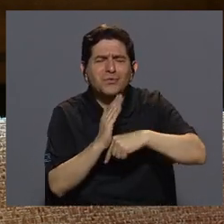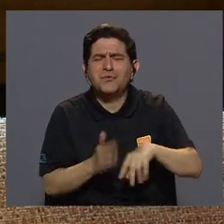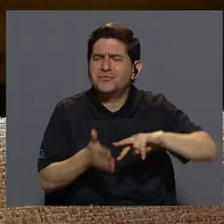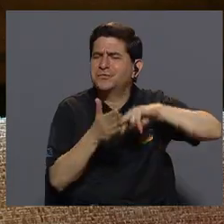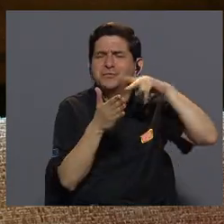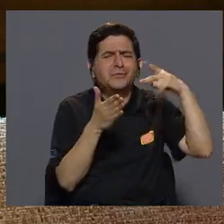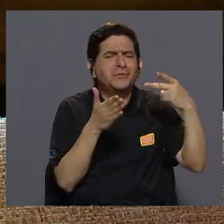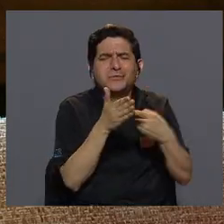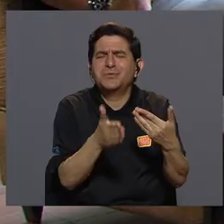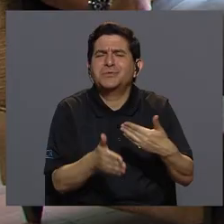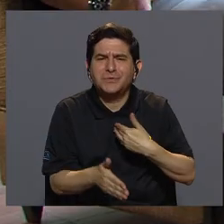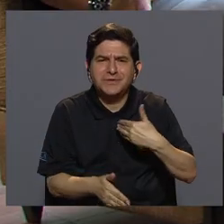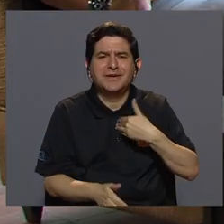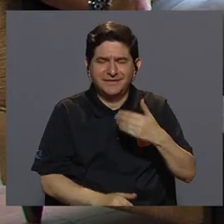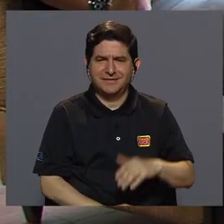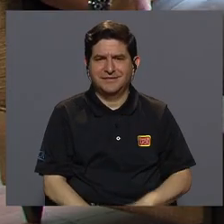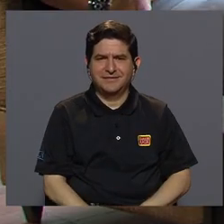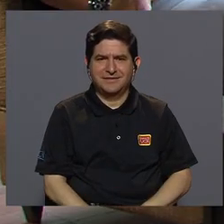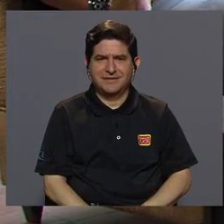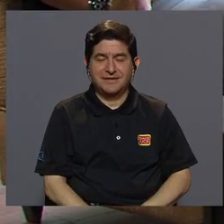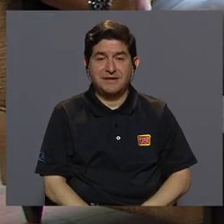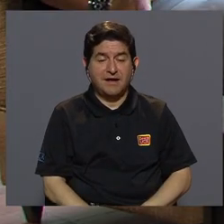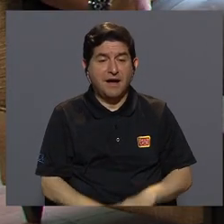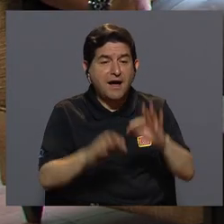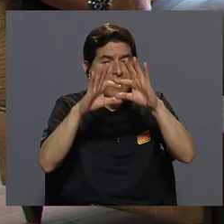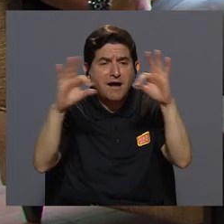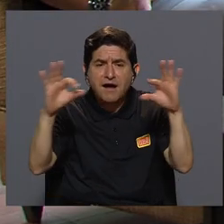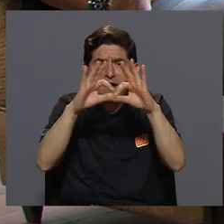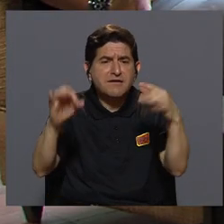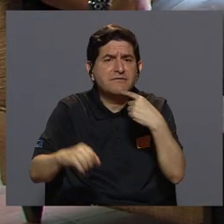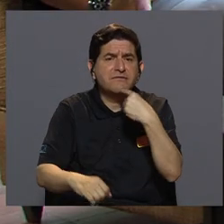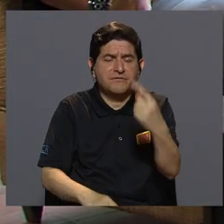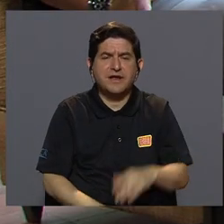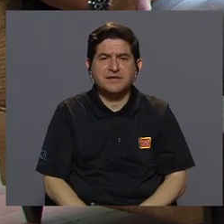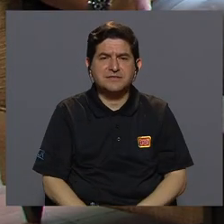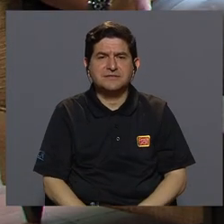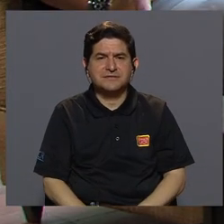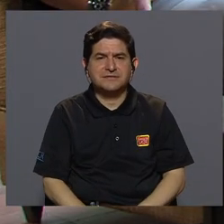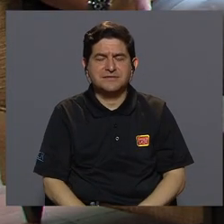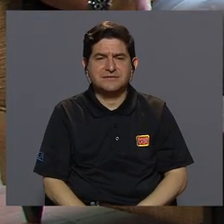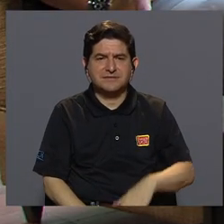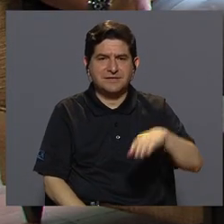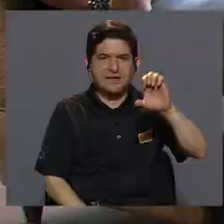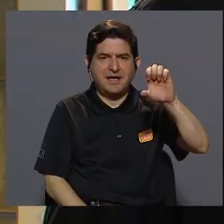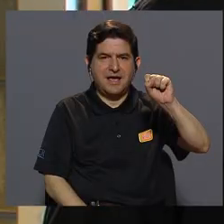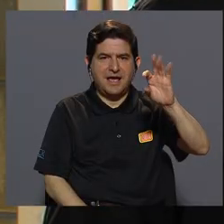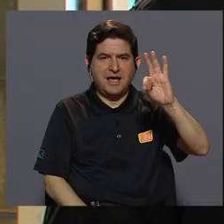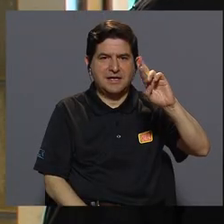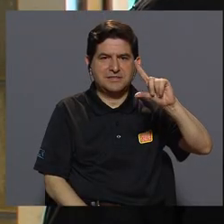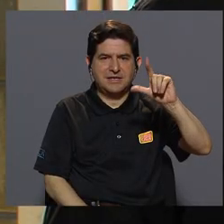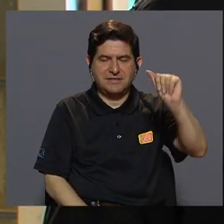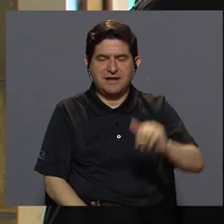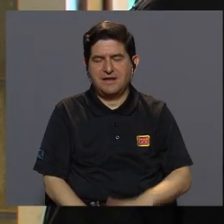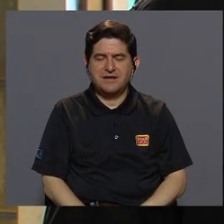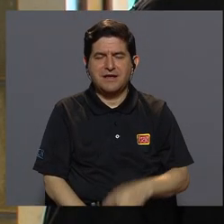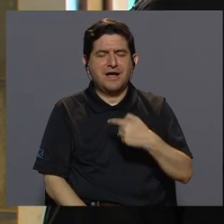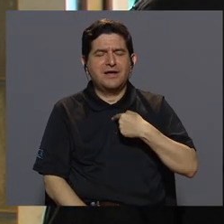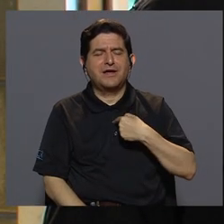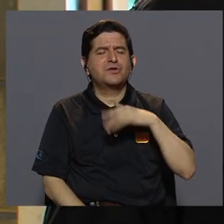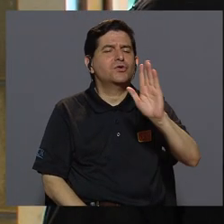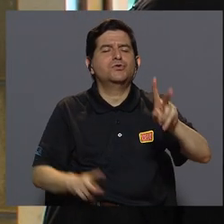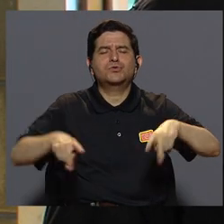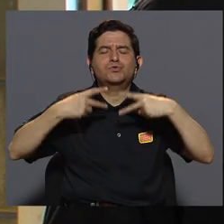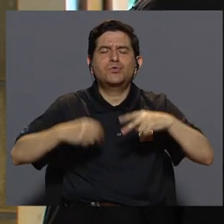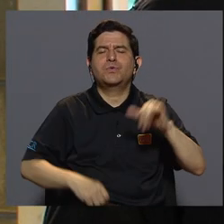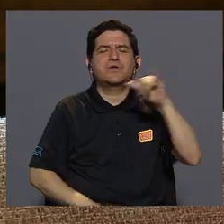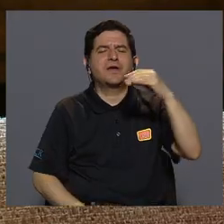en su significado, que hay estrofas donde dice Estrella, que yo iluminaba la vida